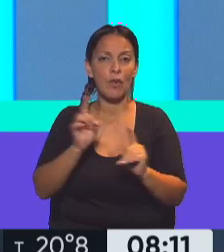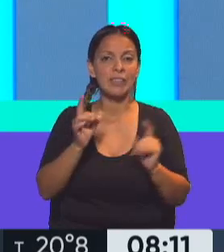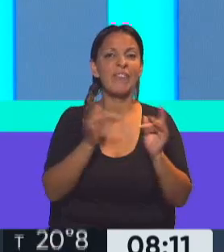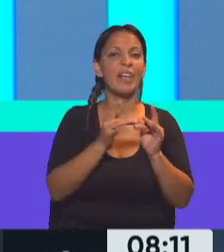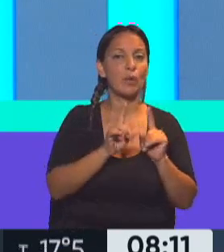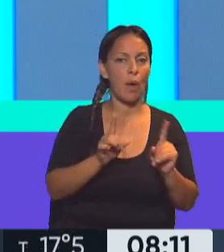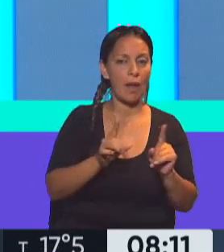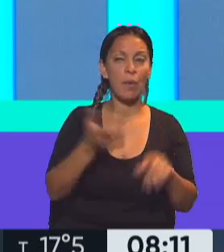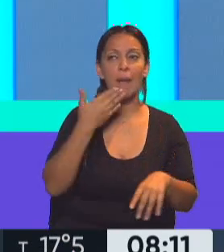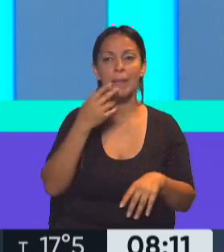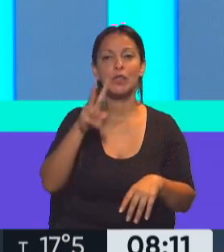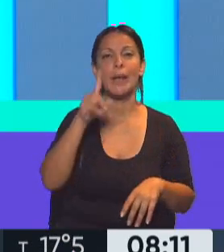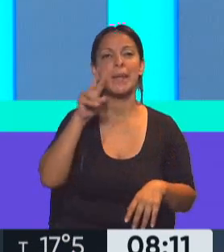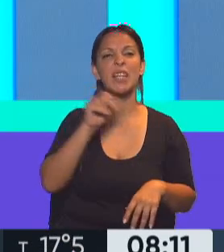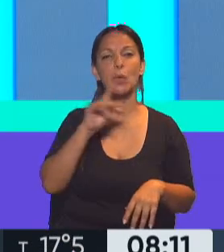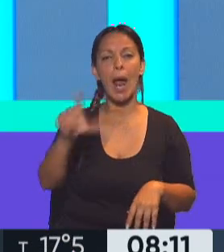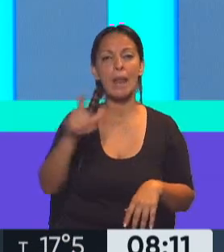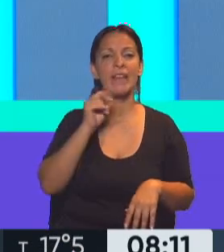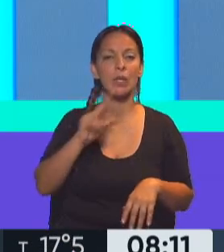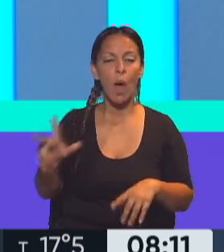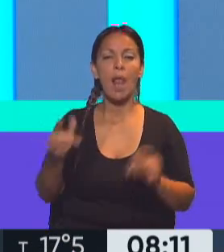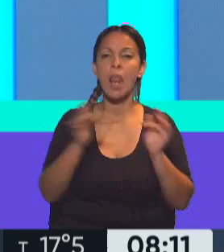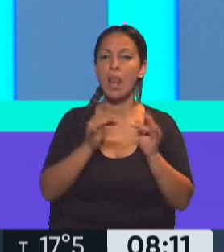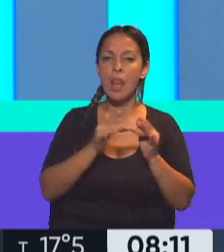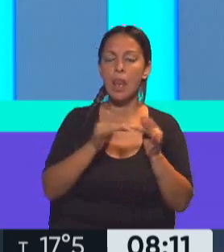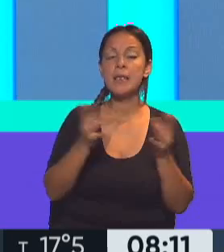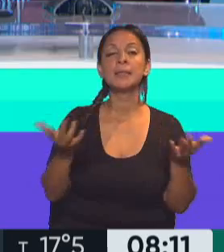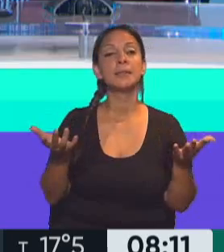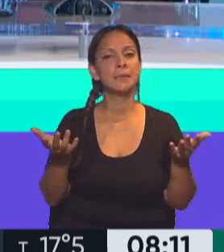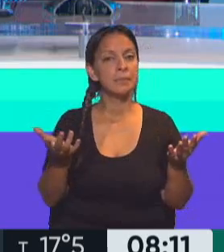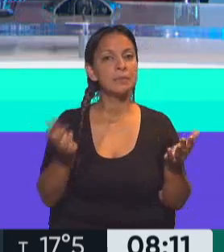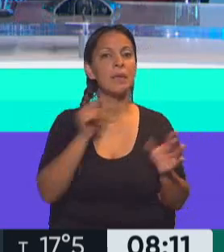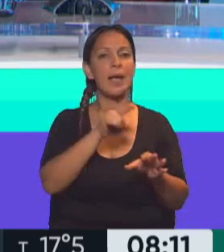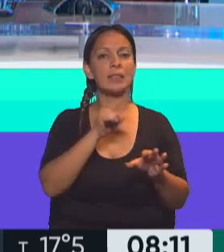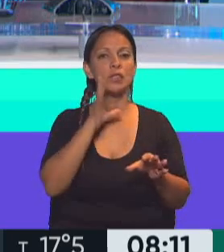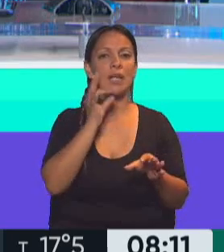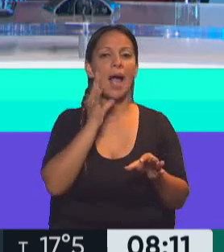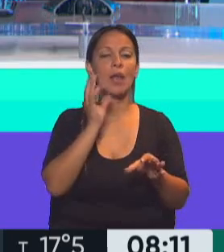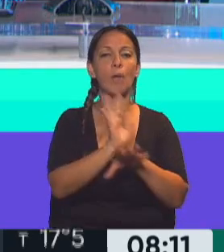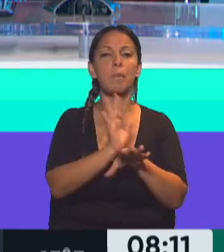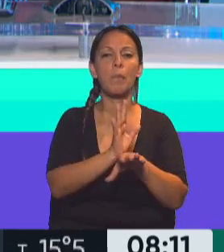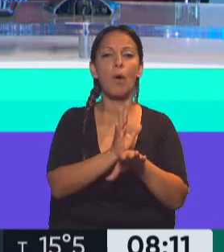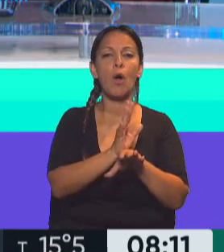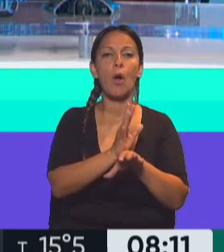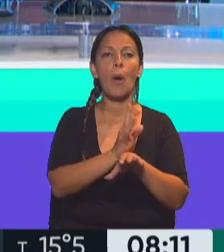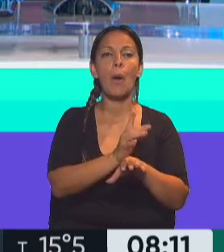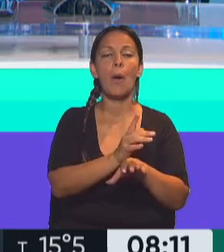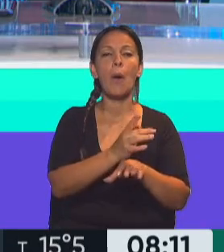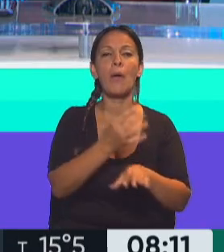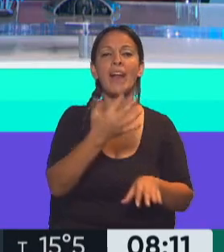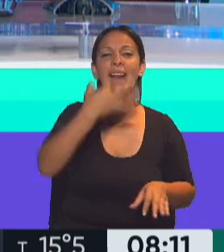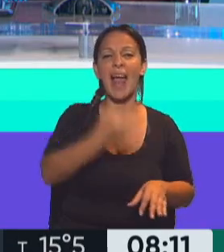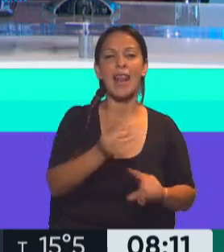Hablamos mucho de la virtualidad en pandemia. Bueno, hablar de la virtualidad es algo de existencia, es hablar de algo de existencia aparente, cuando en